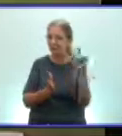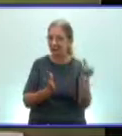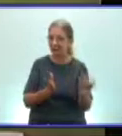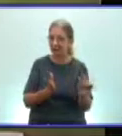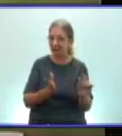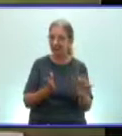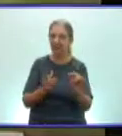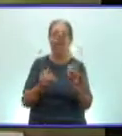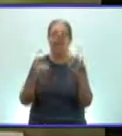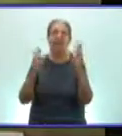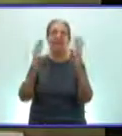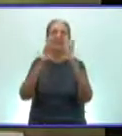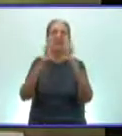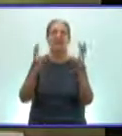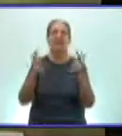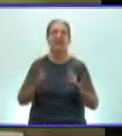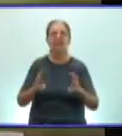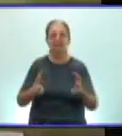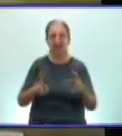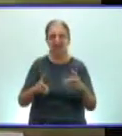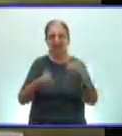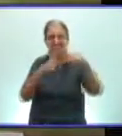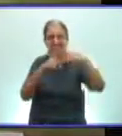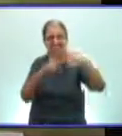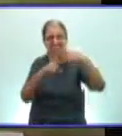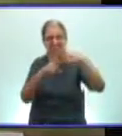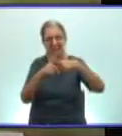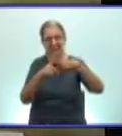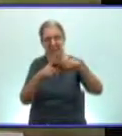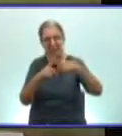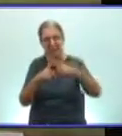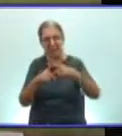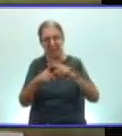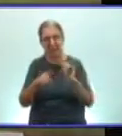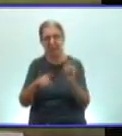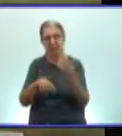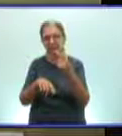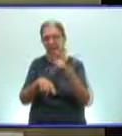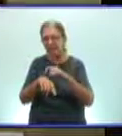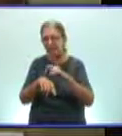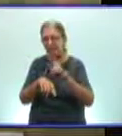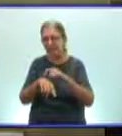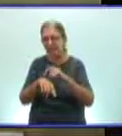internet los valores de la temperatura que durante un tiempo estuvo